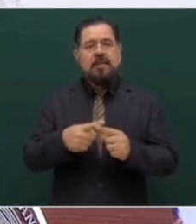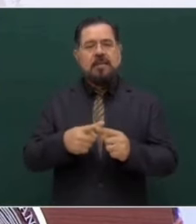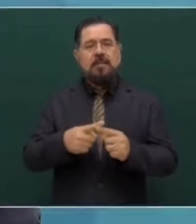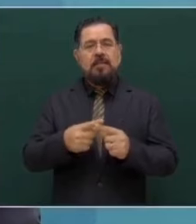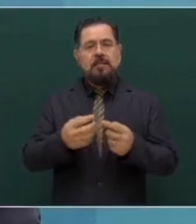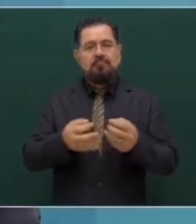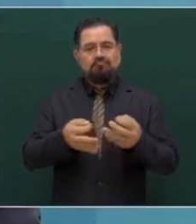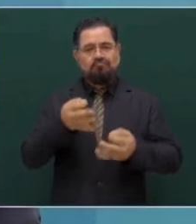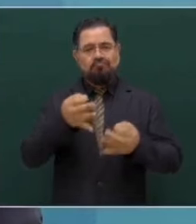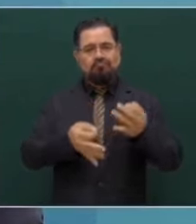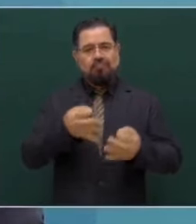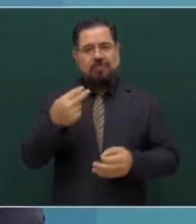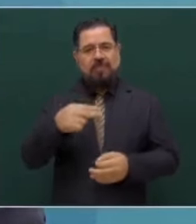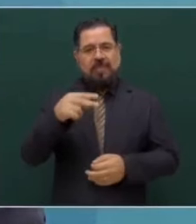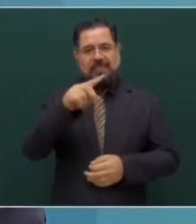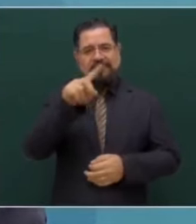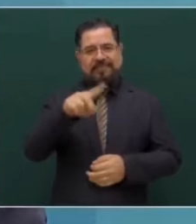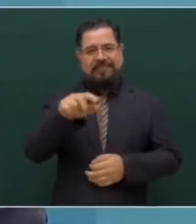que esto será